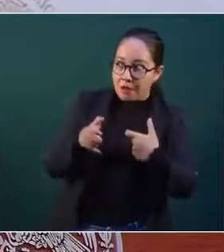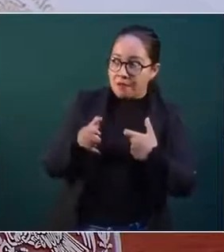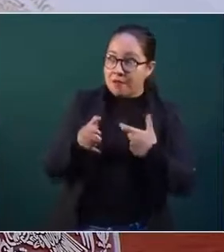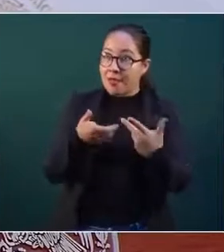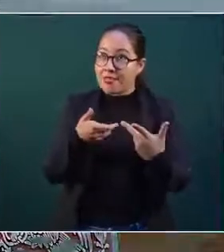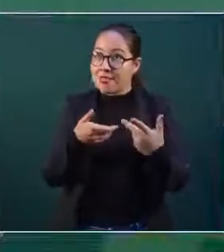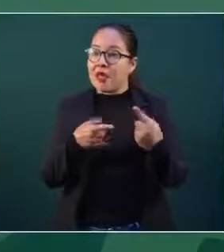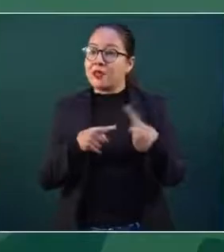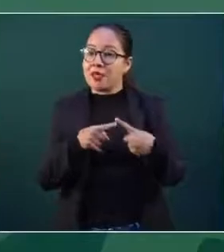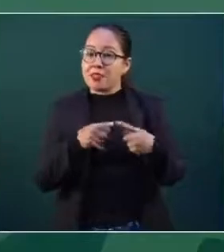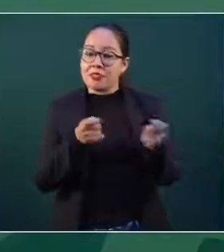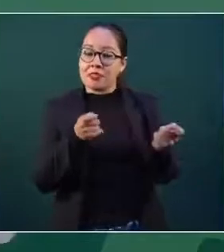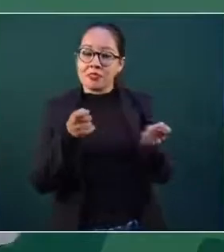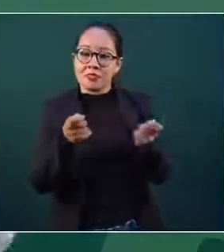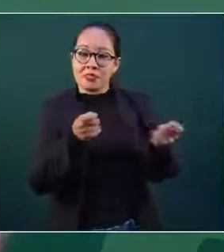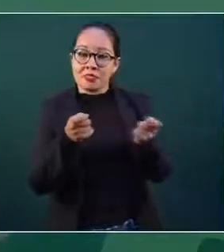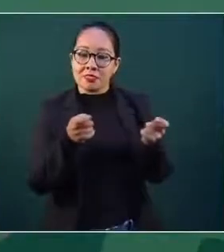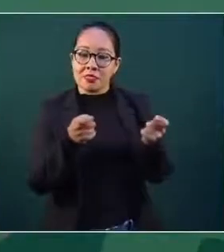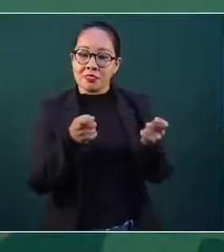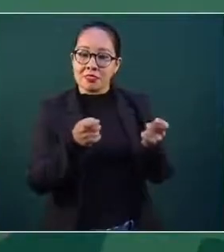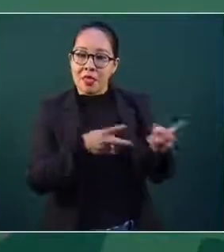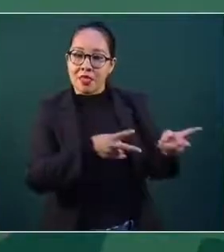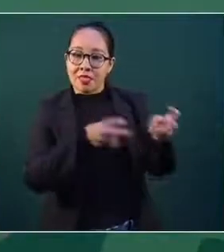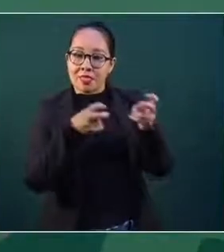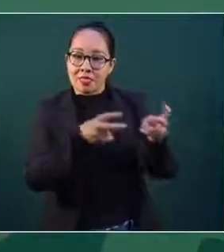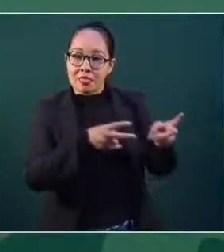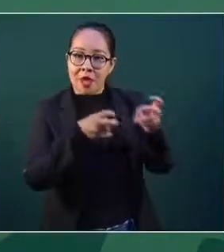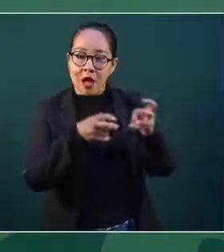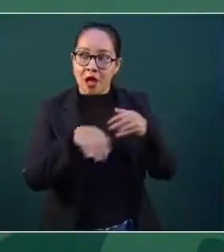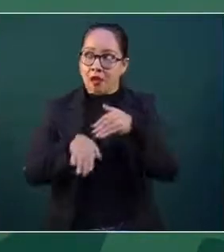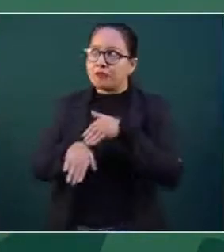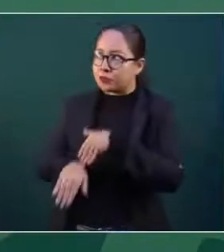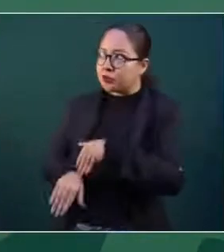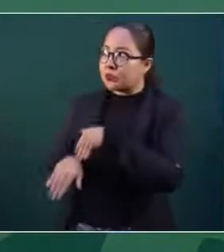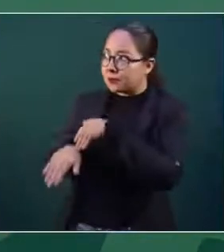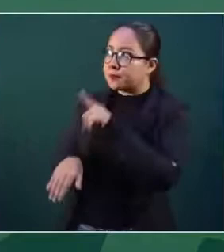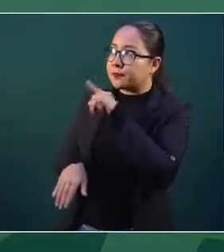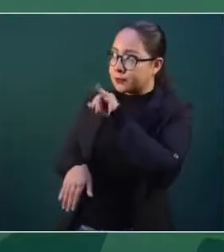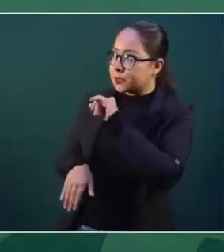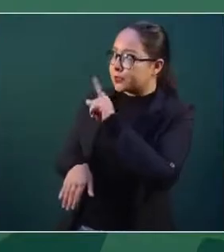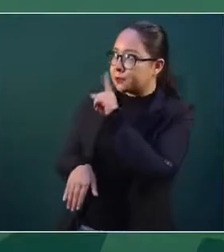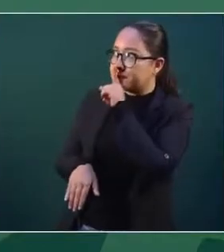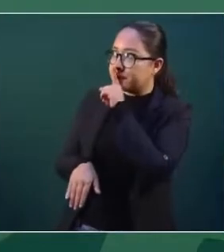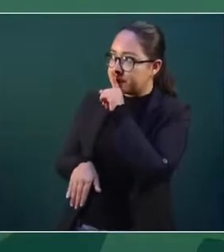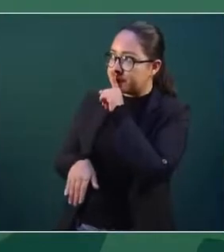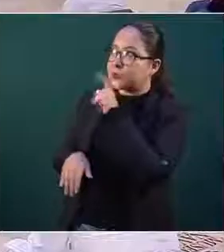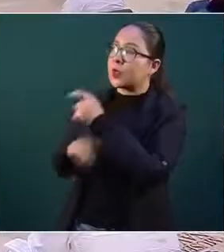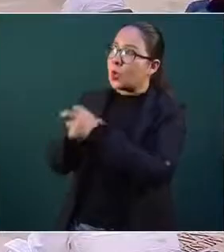de los que estaban dedicados a saquear, a robar.